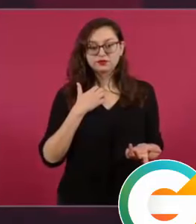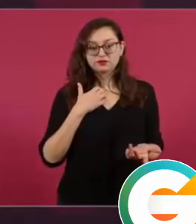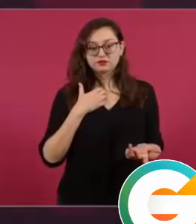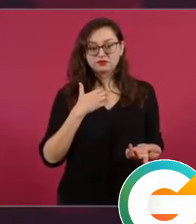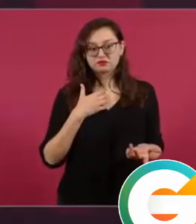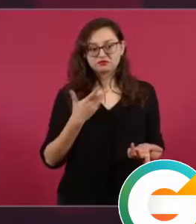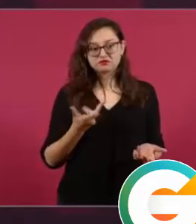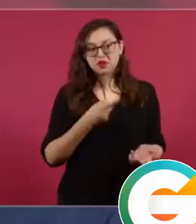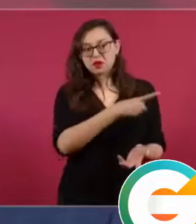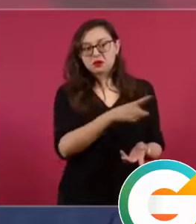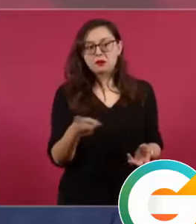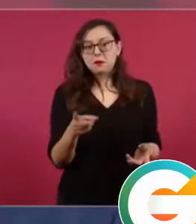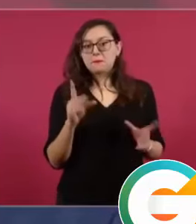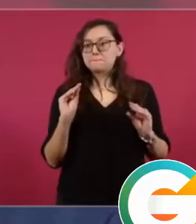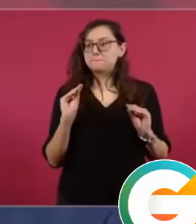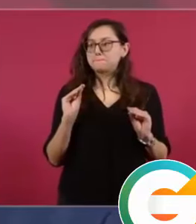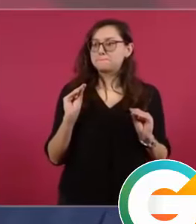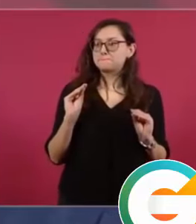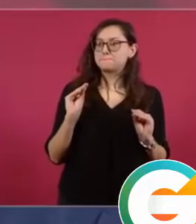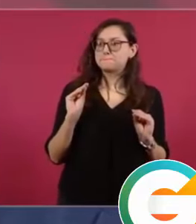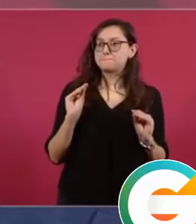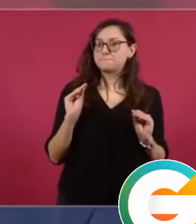cooptaban, los compraban, los alquilaban,